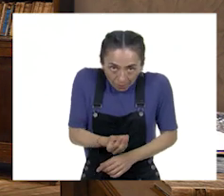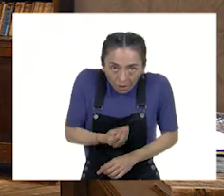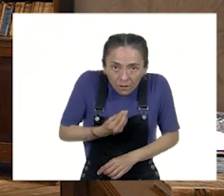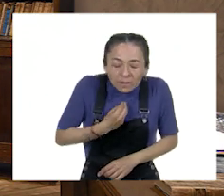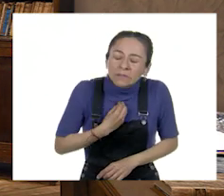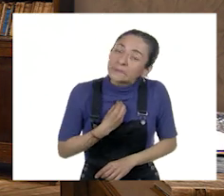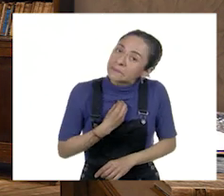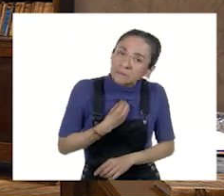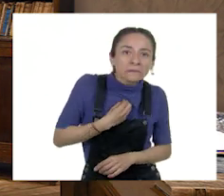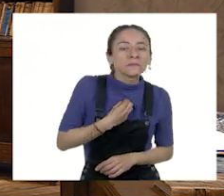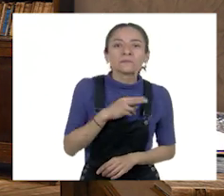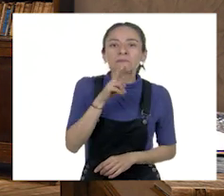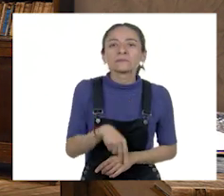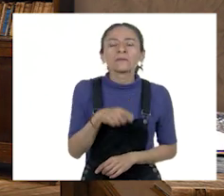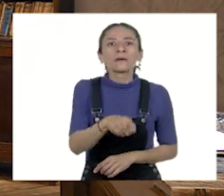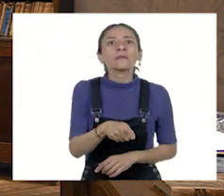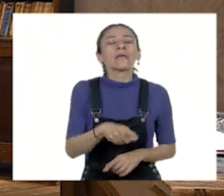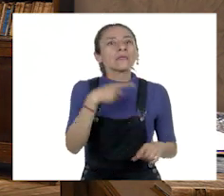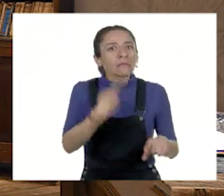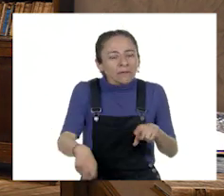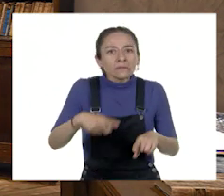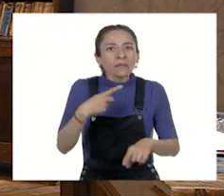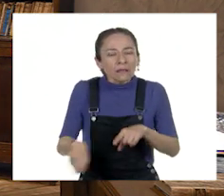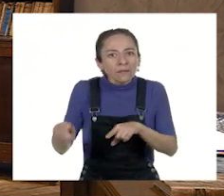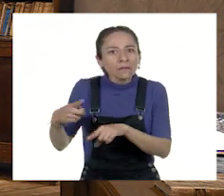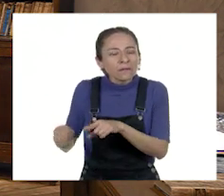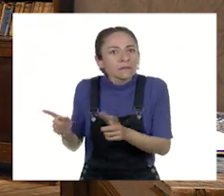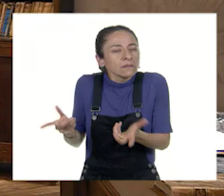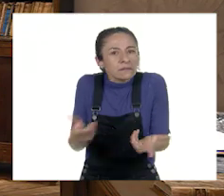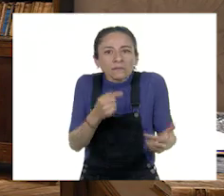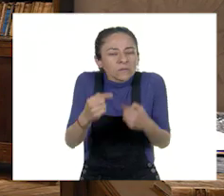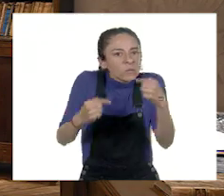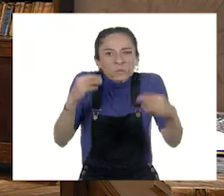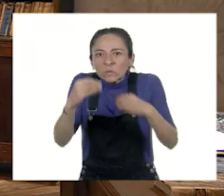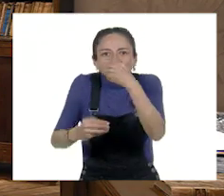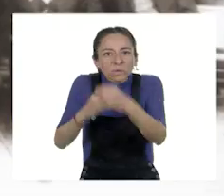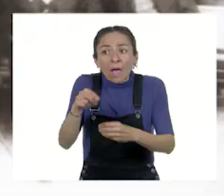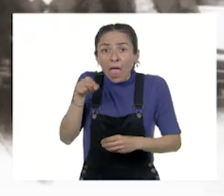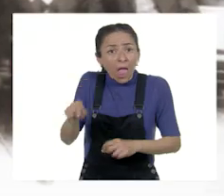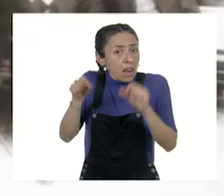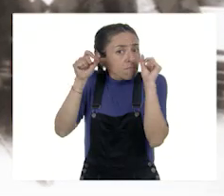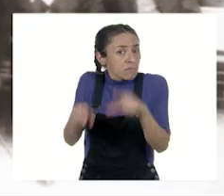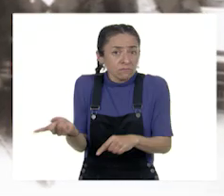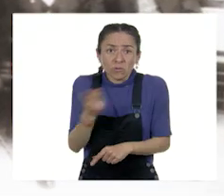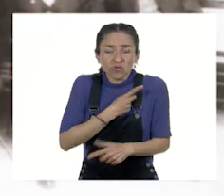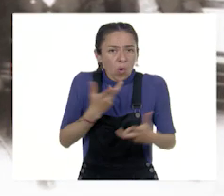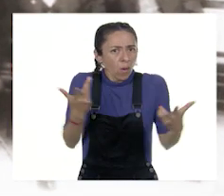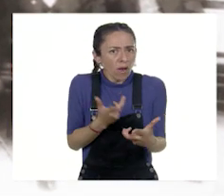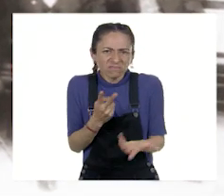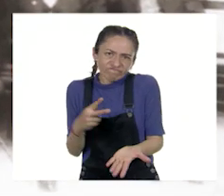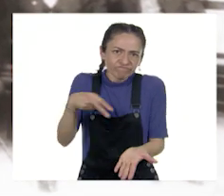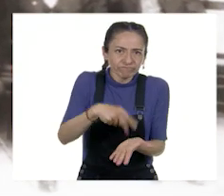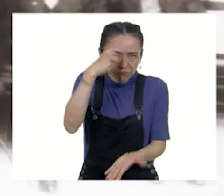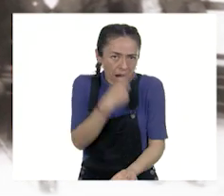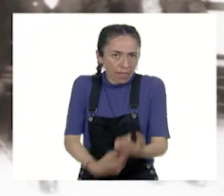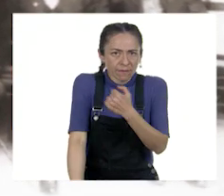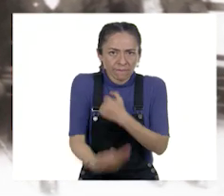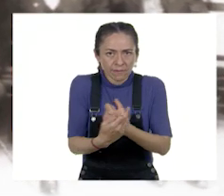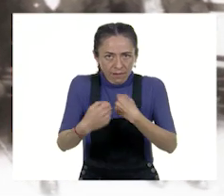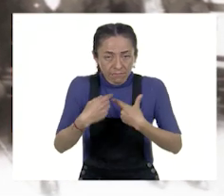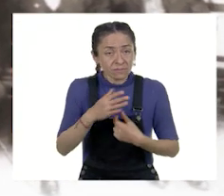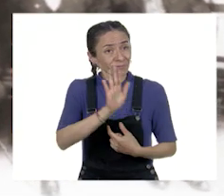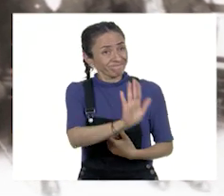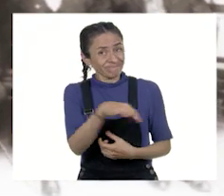golpes. Bueno, pues él fue el primero en salir en su propia defensa. La cuestión electoral no fue,